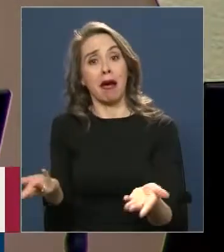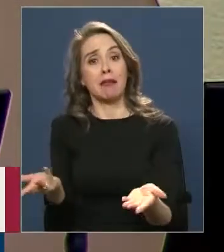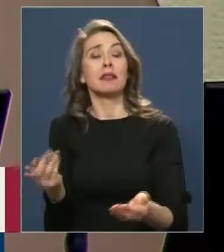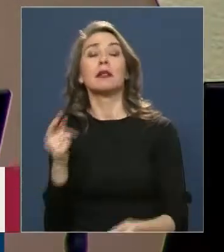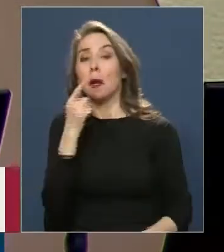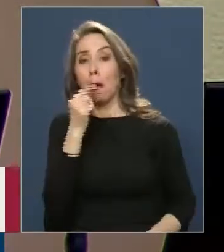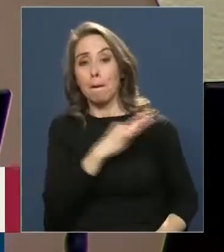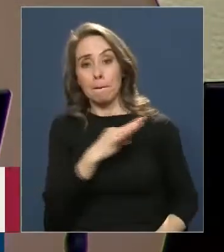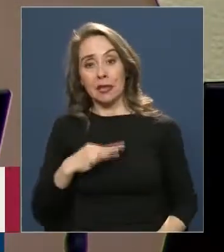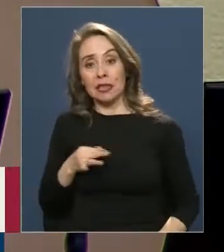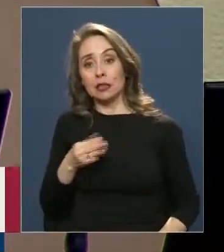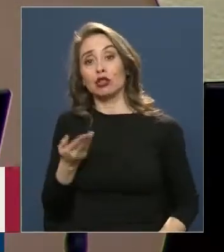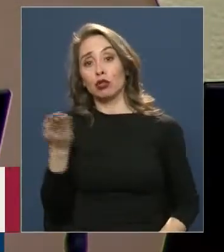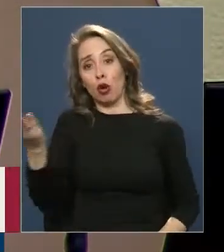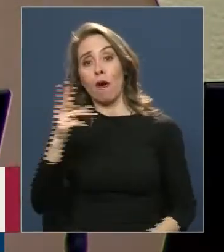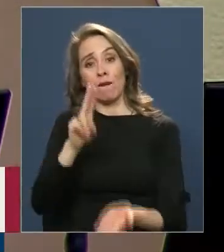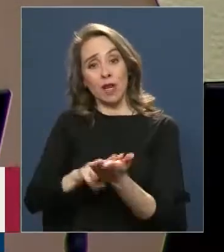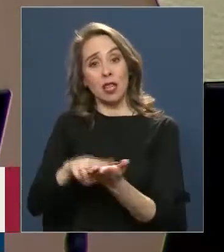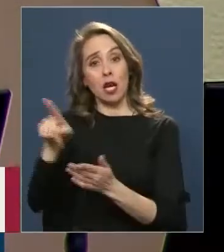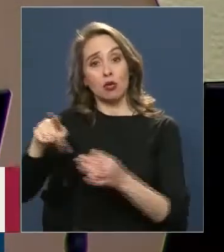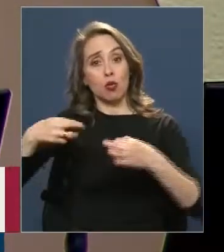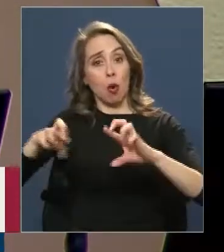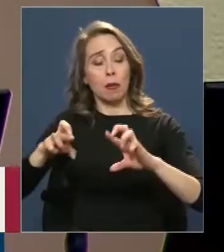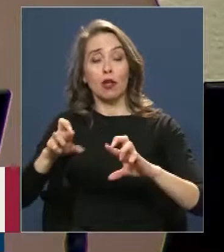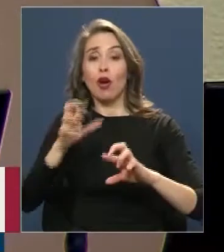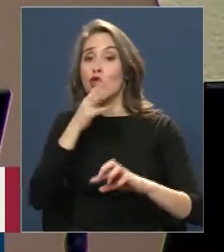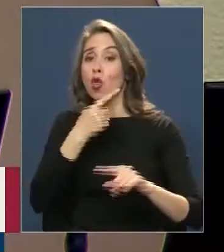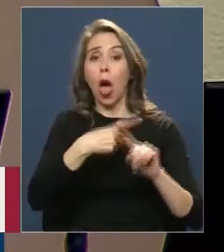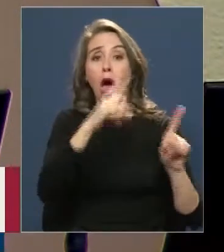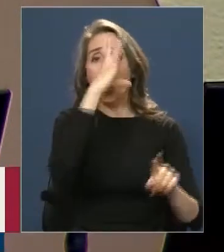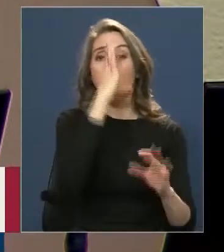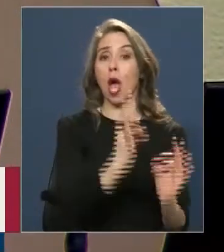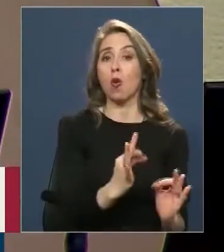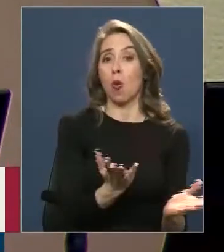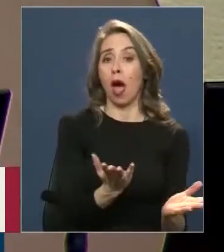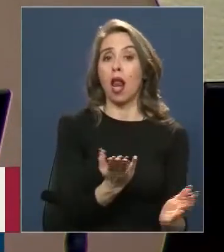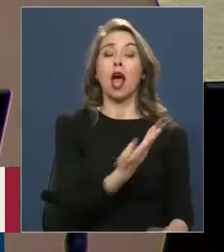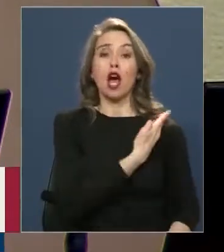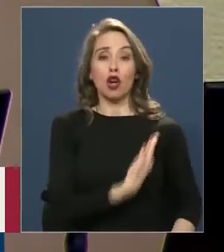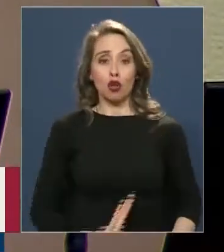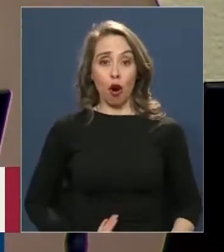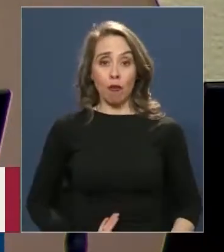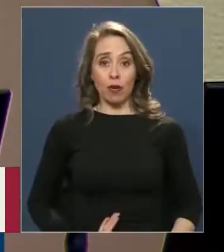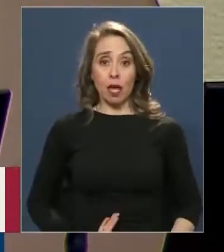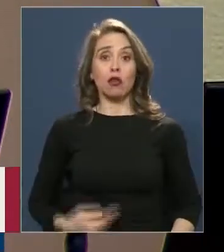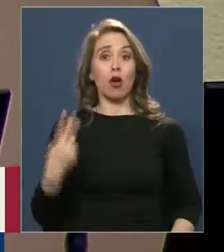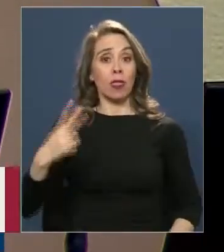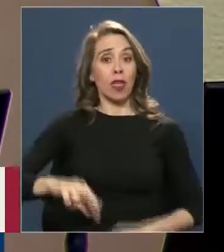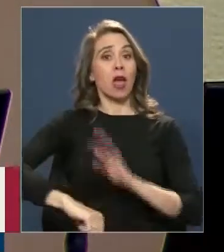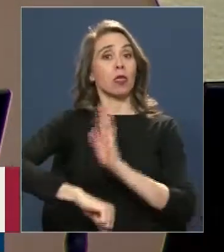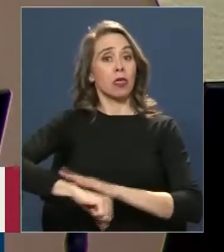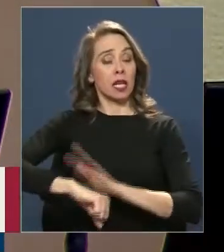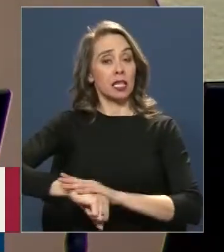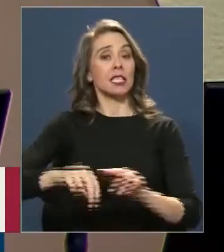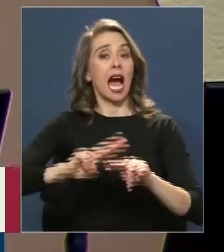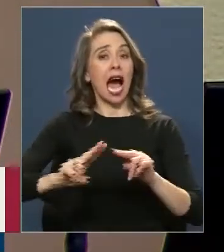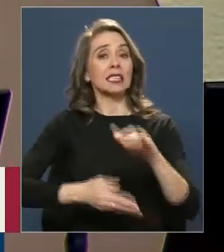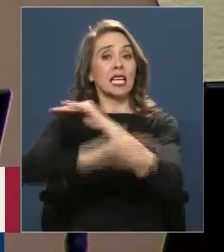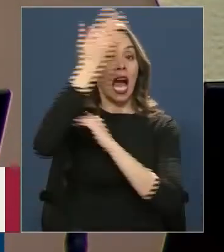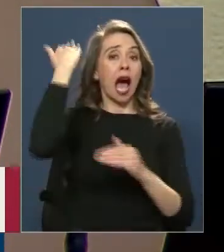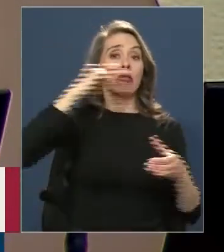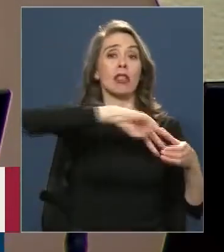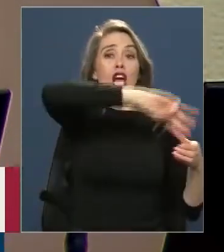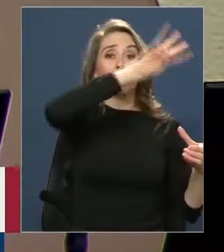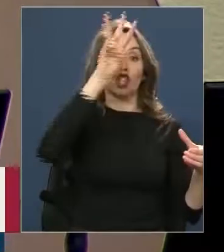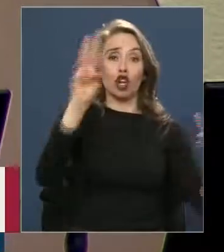ministro, la oportunidad que usted tiene es inigualable. De un gobierno de derecha. De hacer lo que la Concertación y la nueva